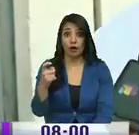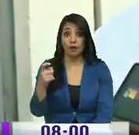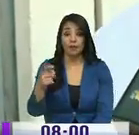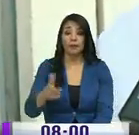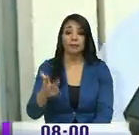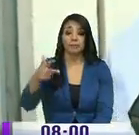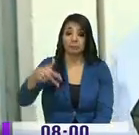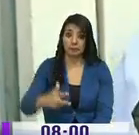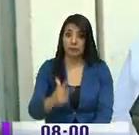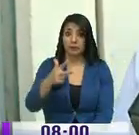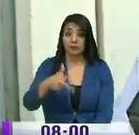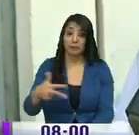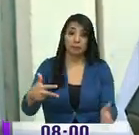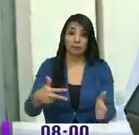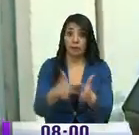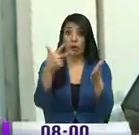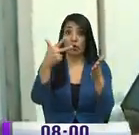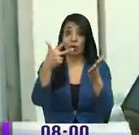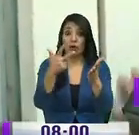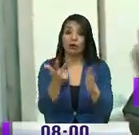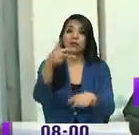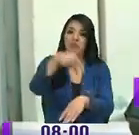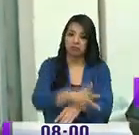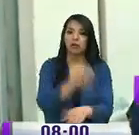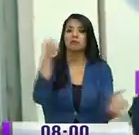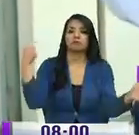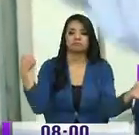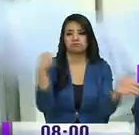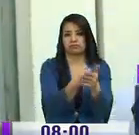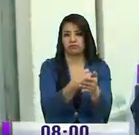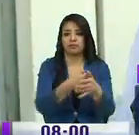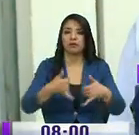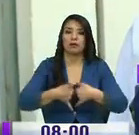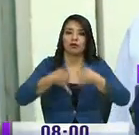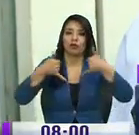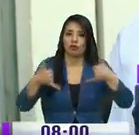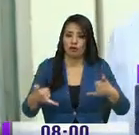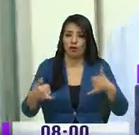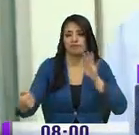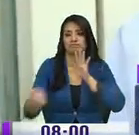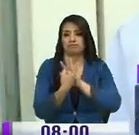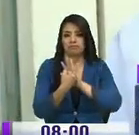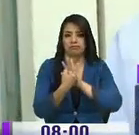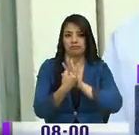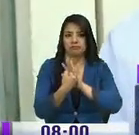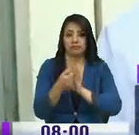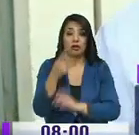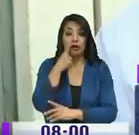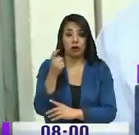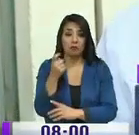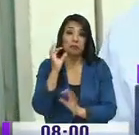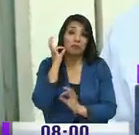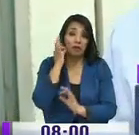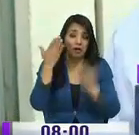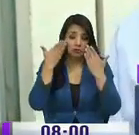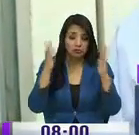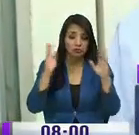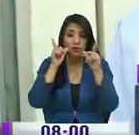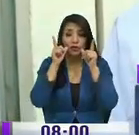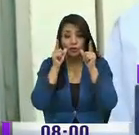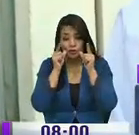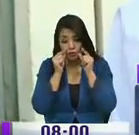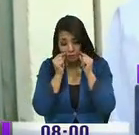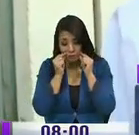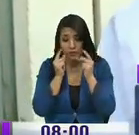salte, tope la vereda y haga otro salto y se incruste dentro del local. Se durmió, estaba con